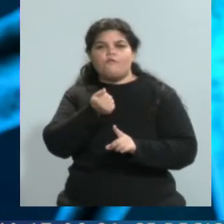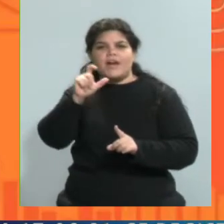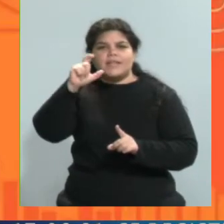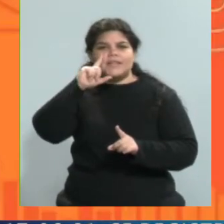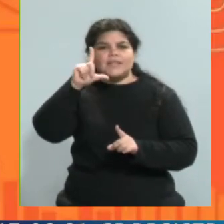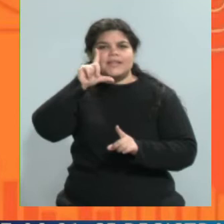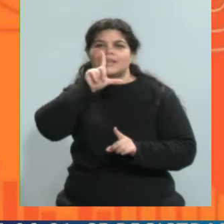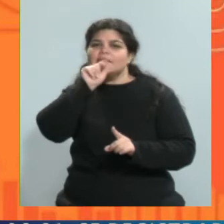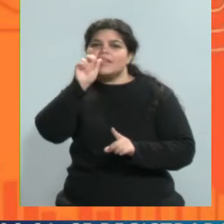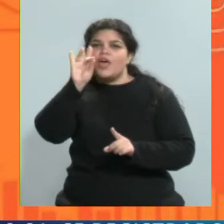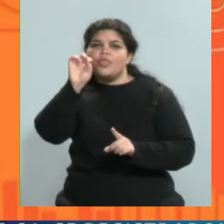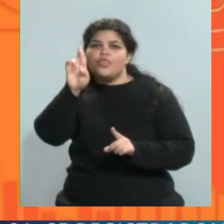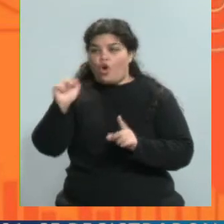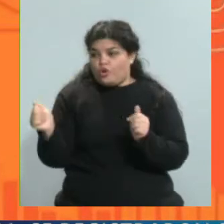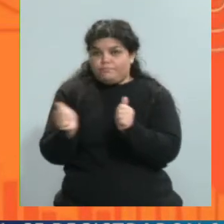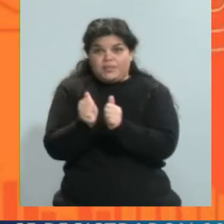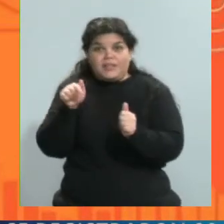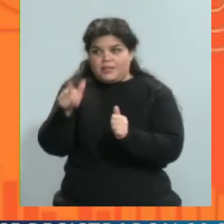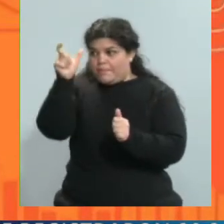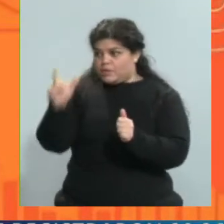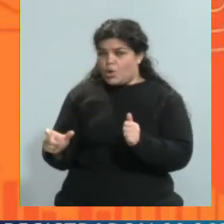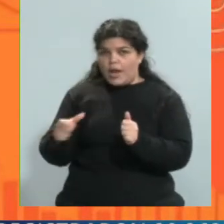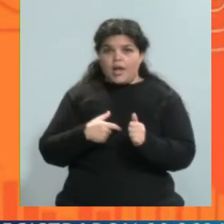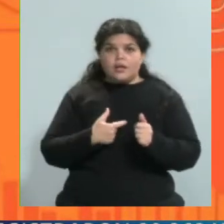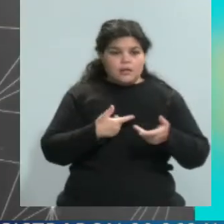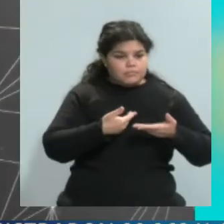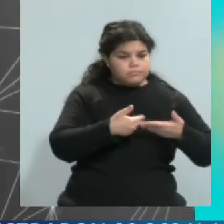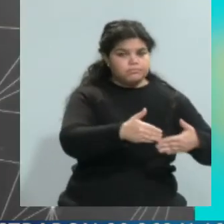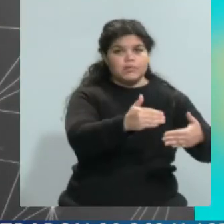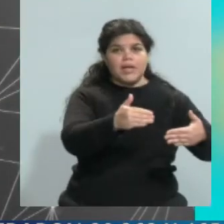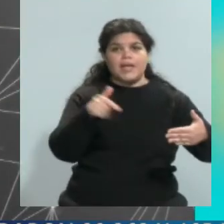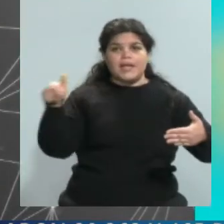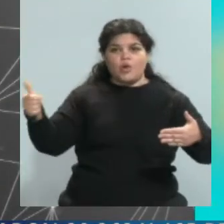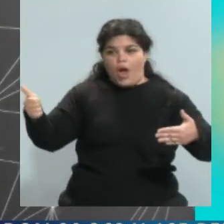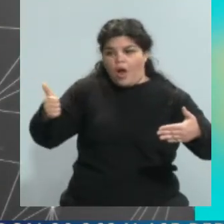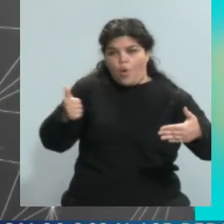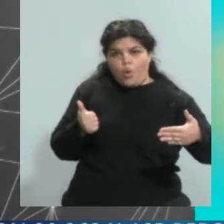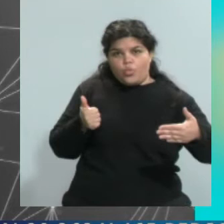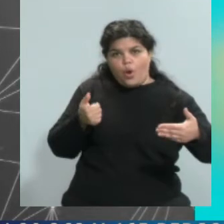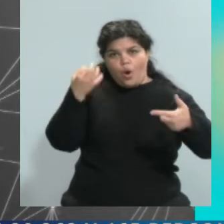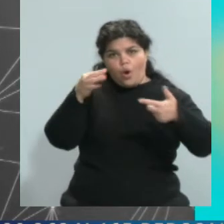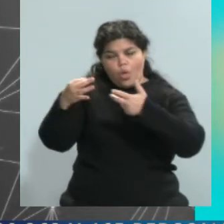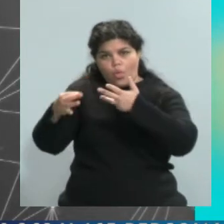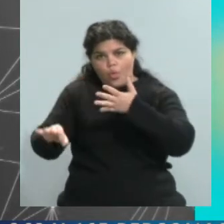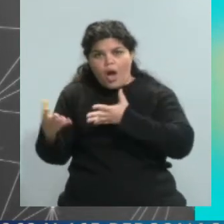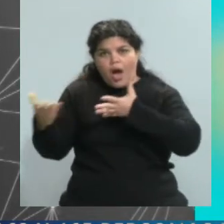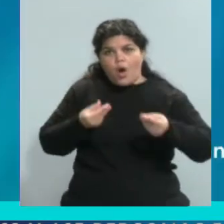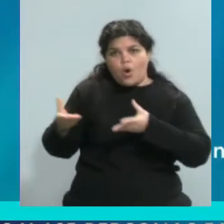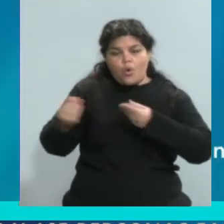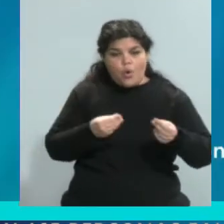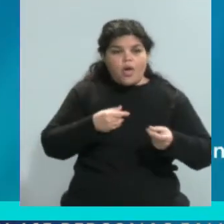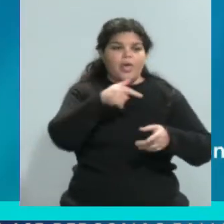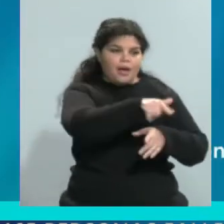empezar para estudiar coaching tienen que estar avaladas por las instituciones correspondientes, que sería la COP, la ICF, que